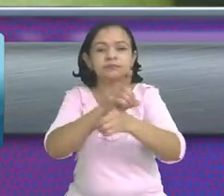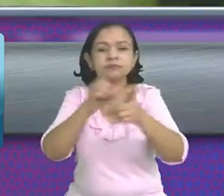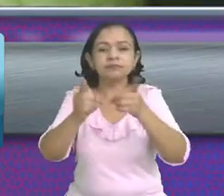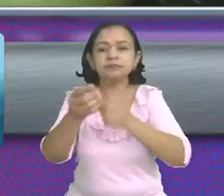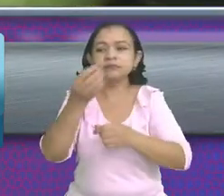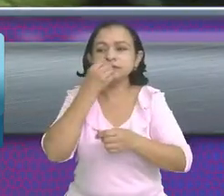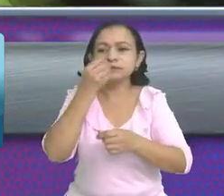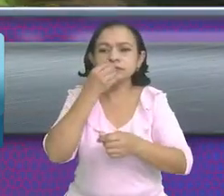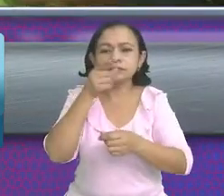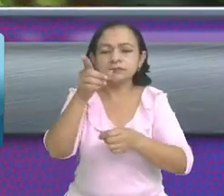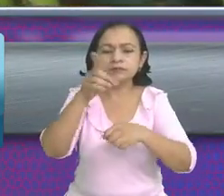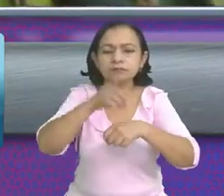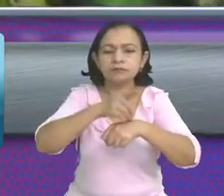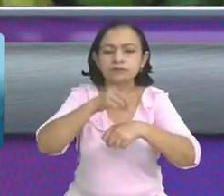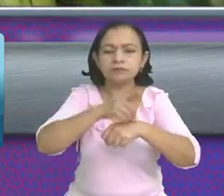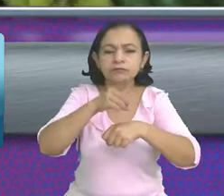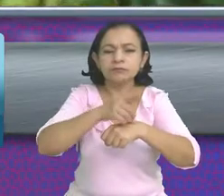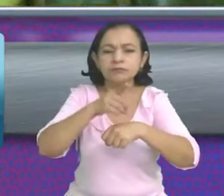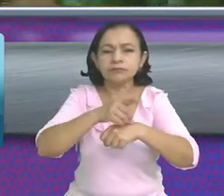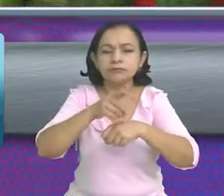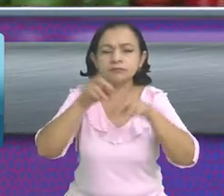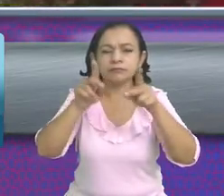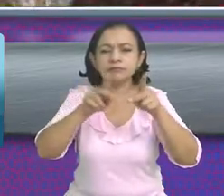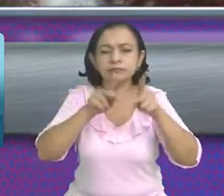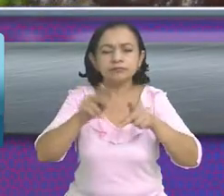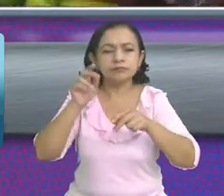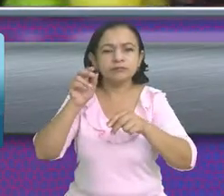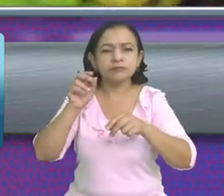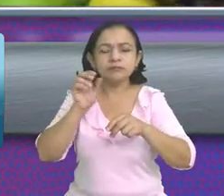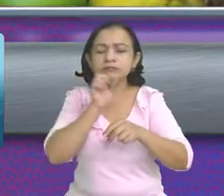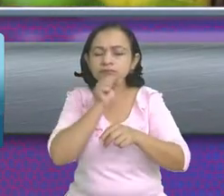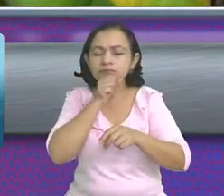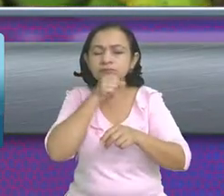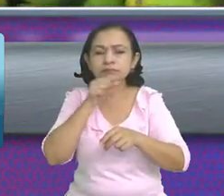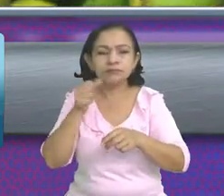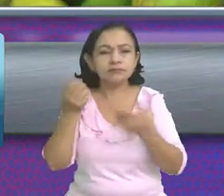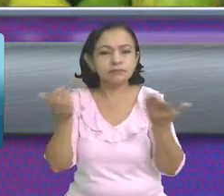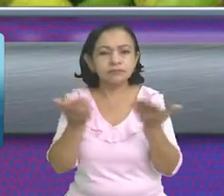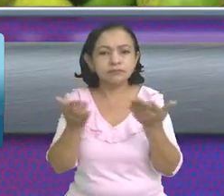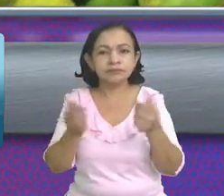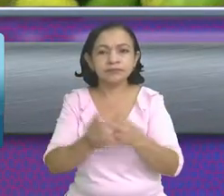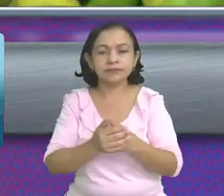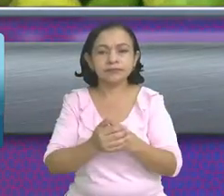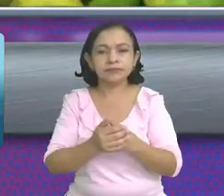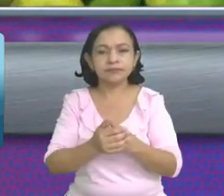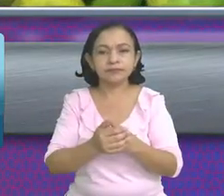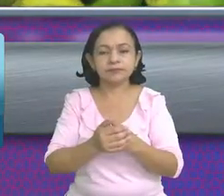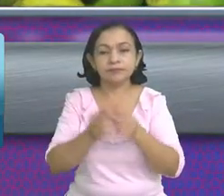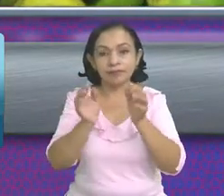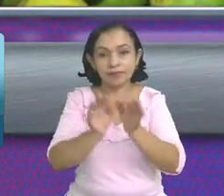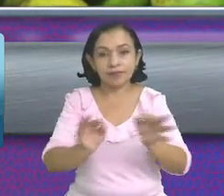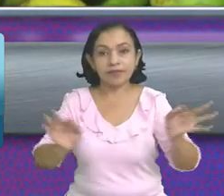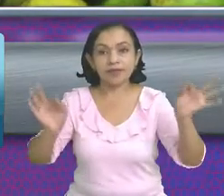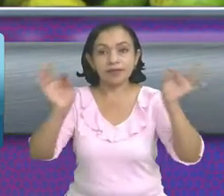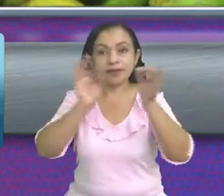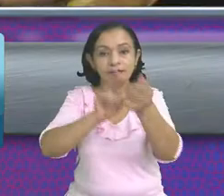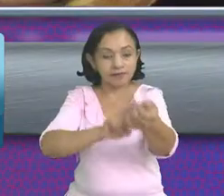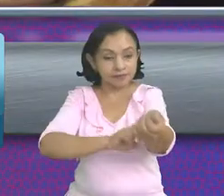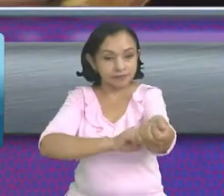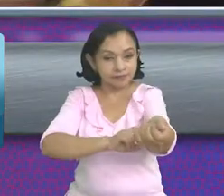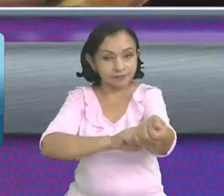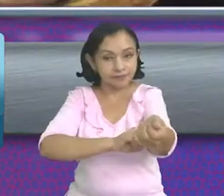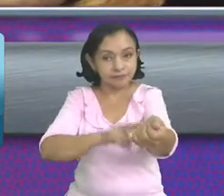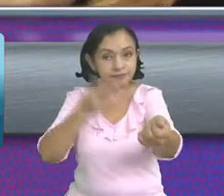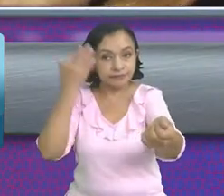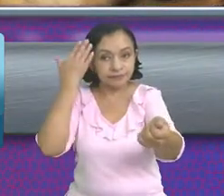comer? Ustedes que es el doctor de las personas adultas especializadas en esto. Bueno, entonces, muy importante para los diabéticos es